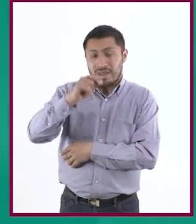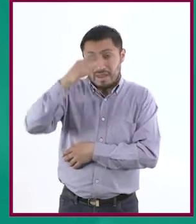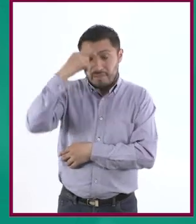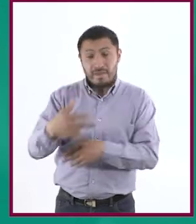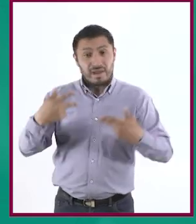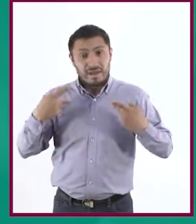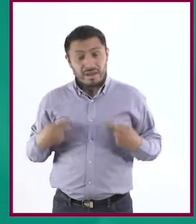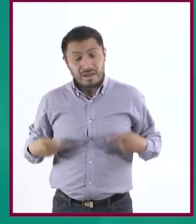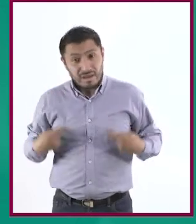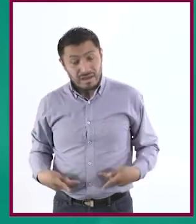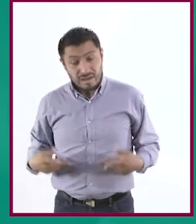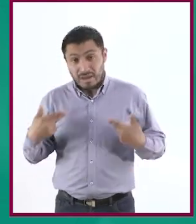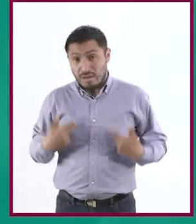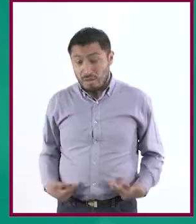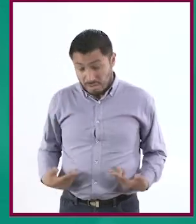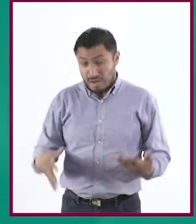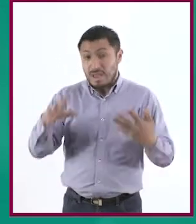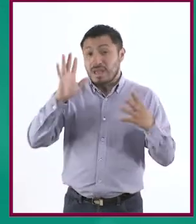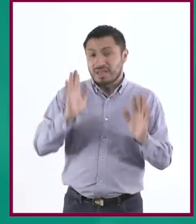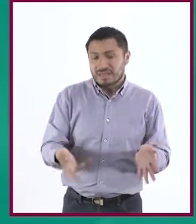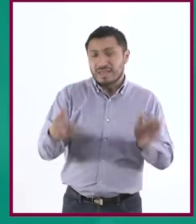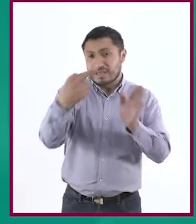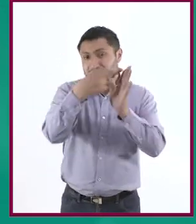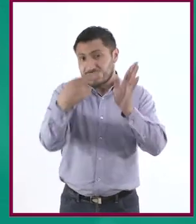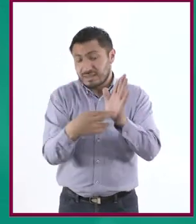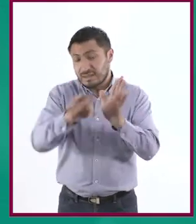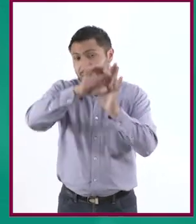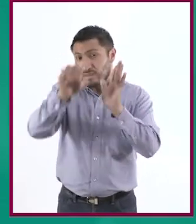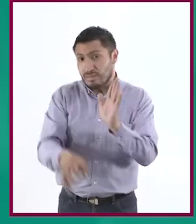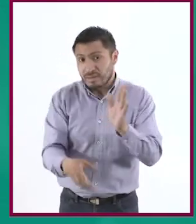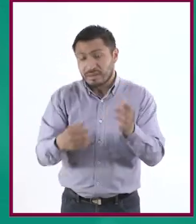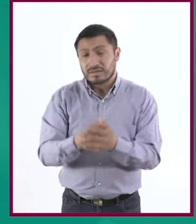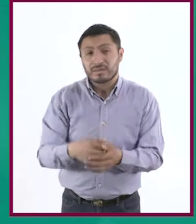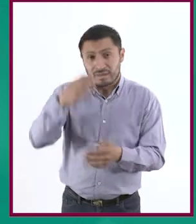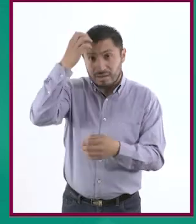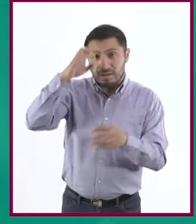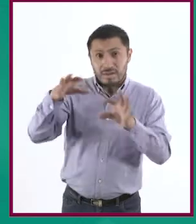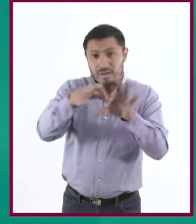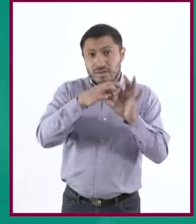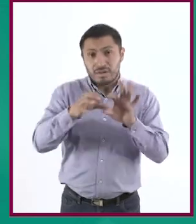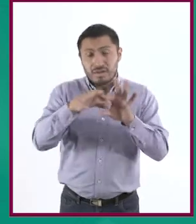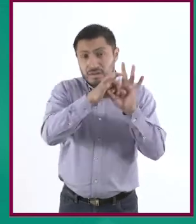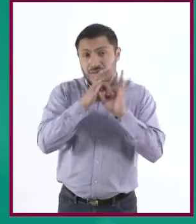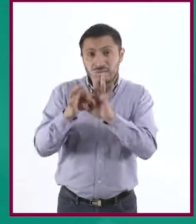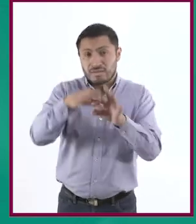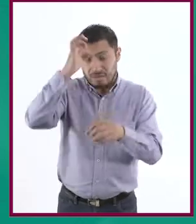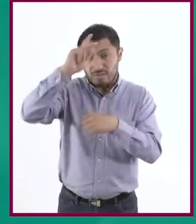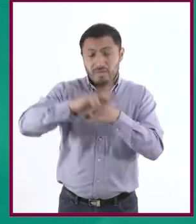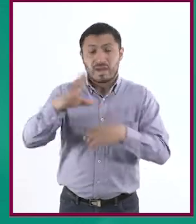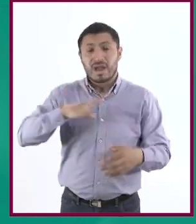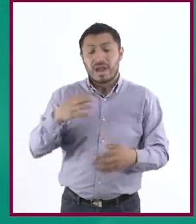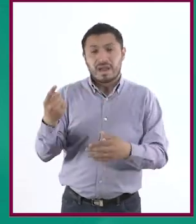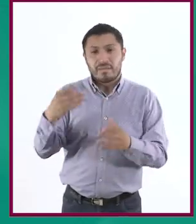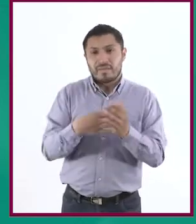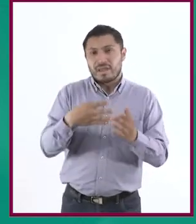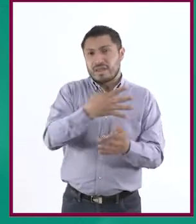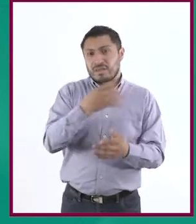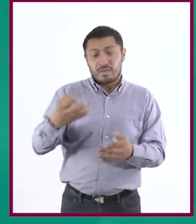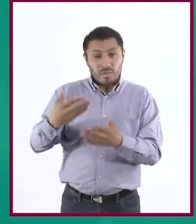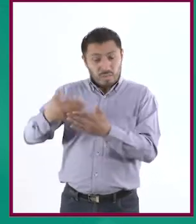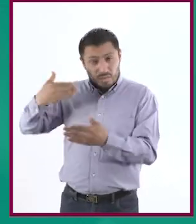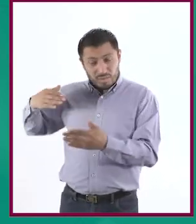pues ya hay reglamentaciones. Por ejemplo, la Unión Europea tiene una reglamentación desde los 90, un acta,